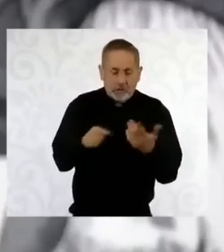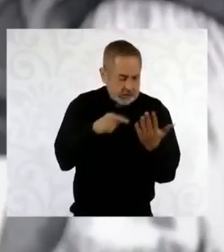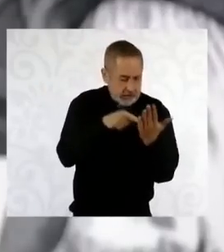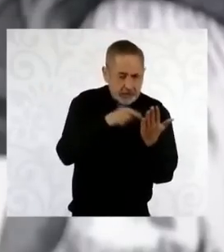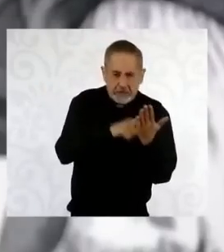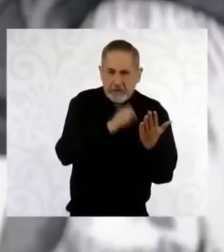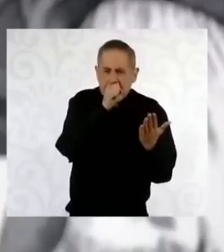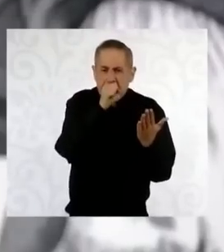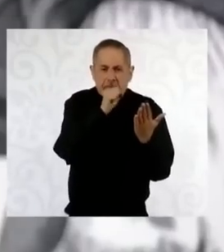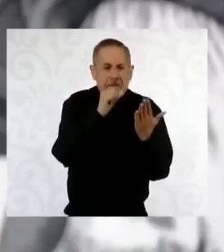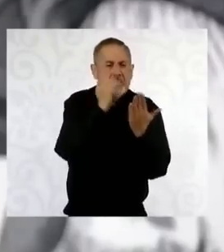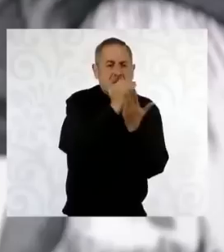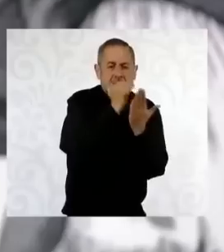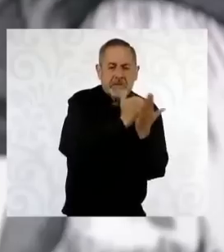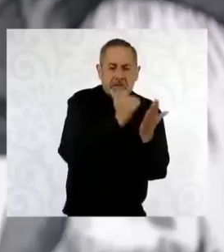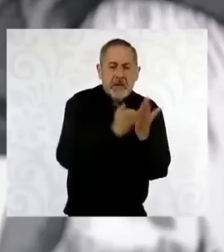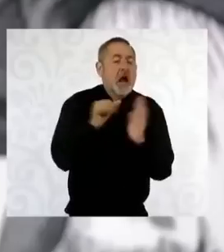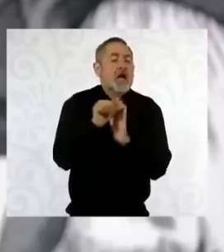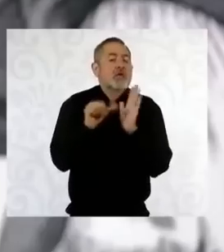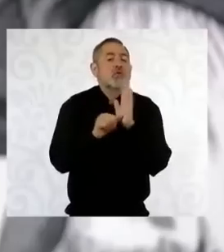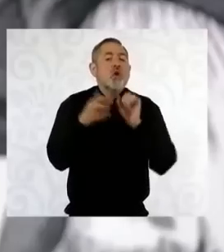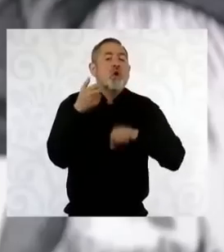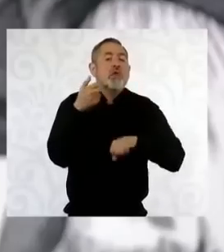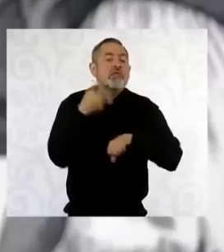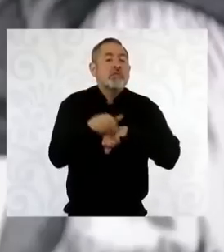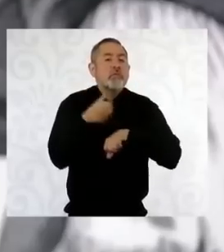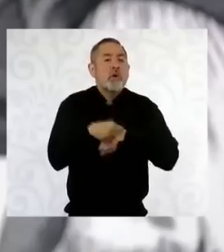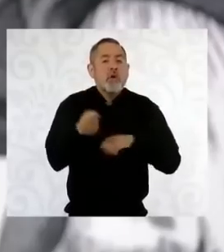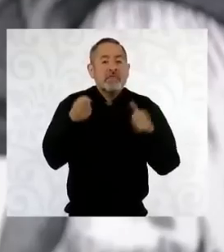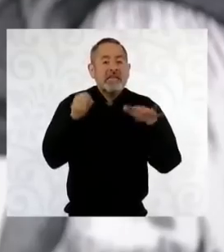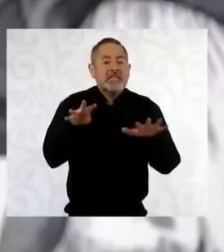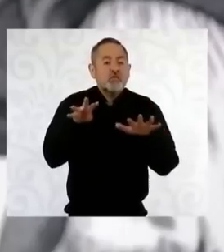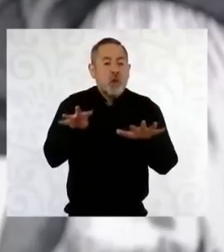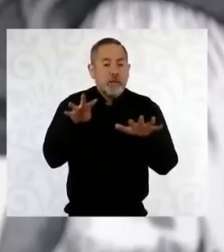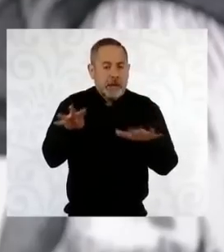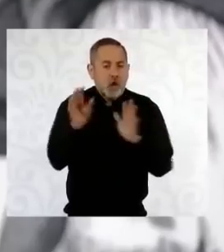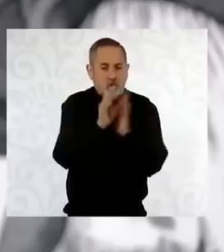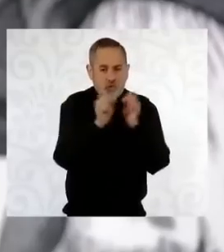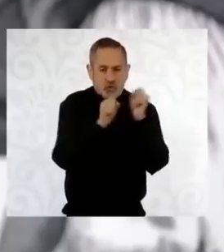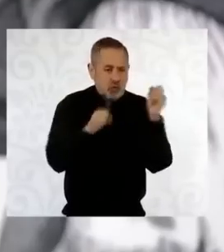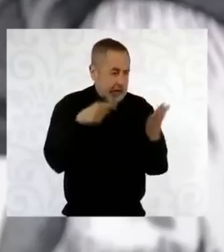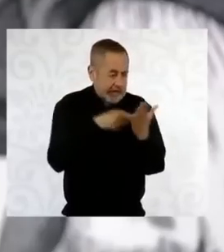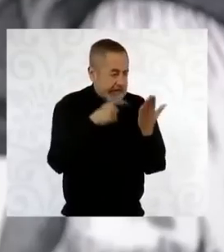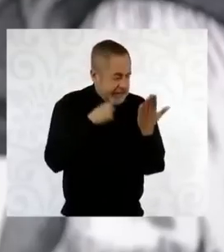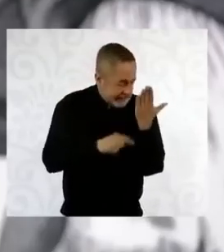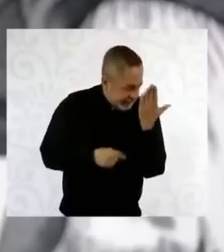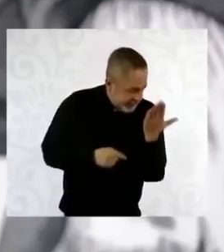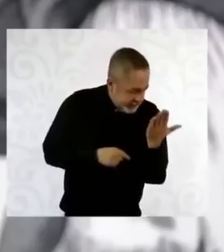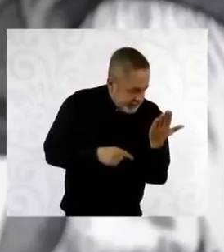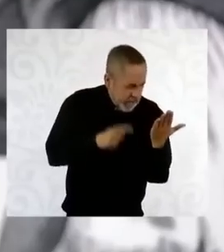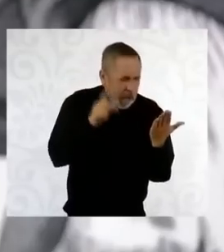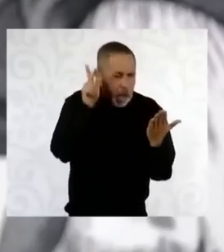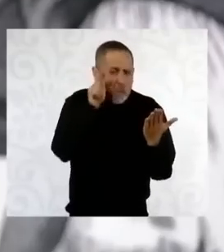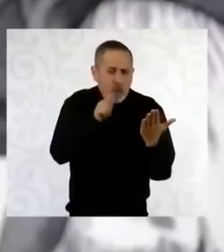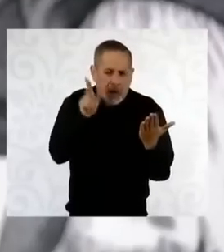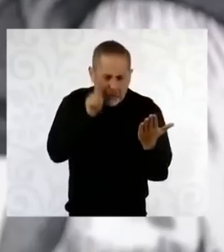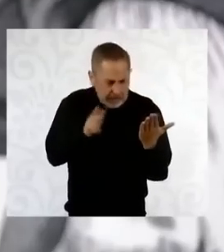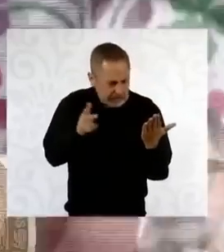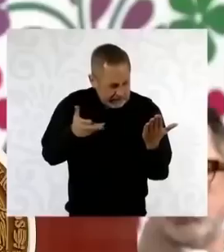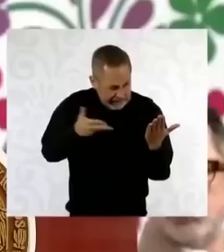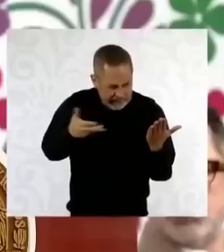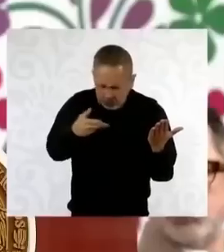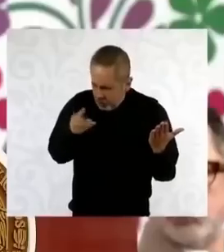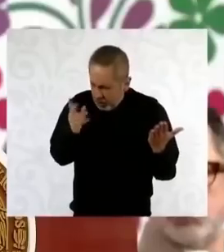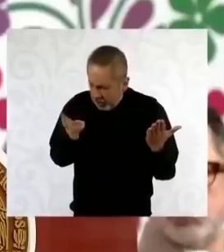están establecidos en el 19 constitucional, en donde si se llevan suficientes pruebas del